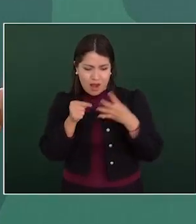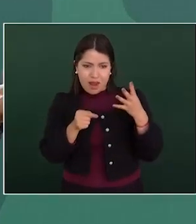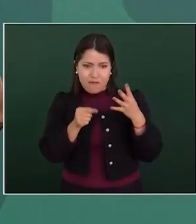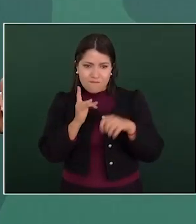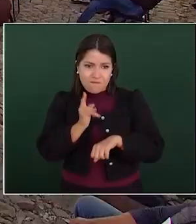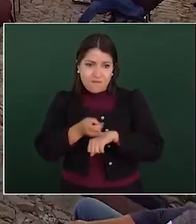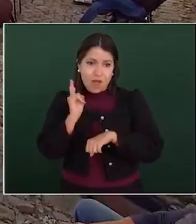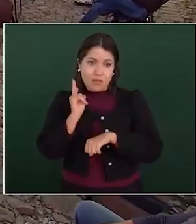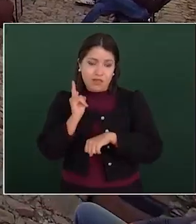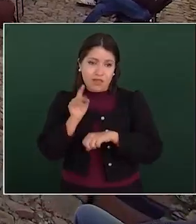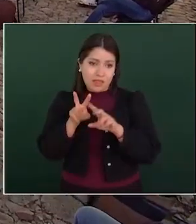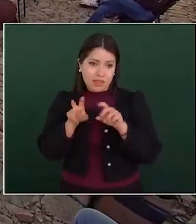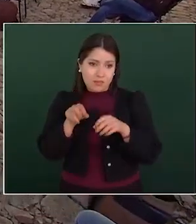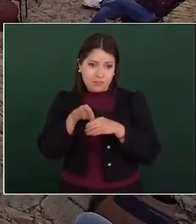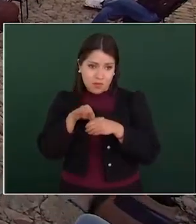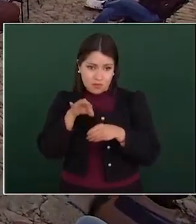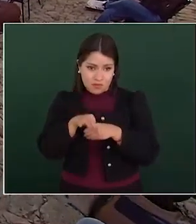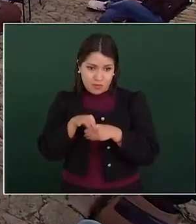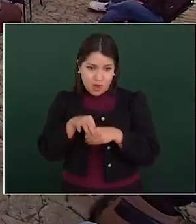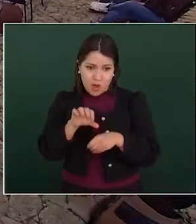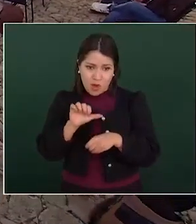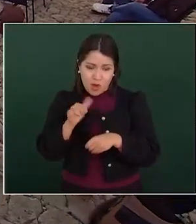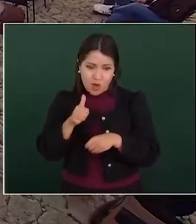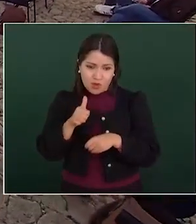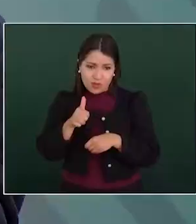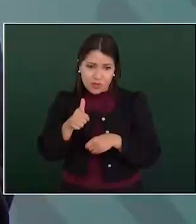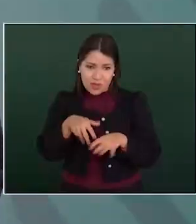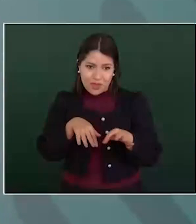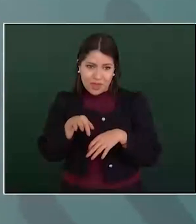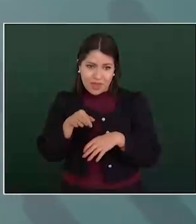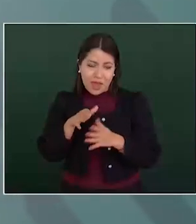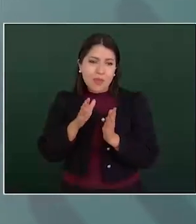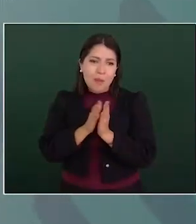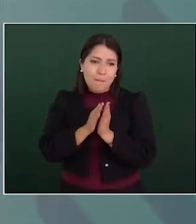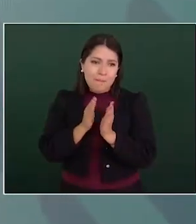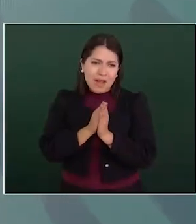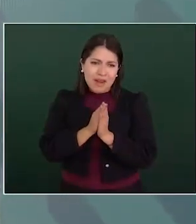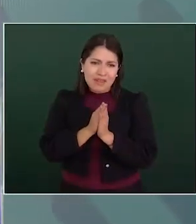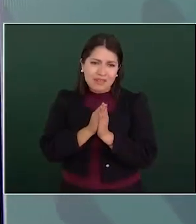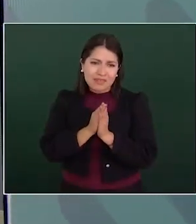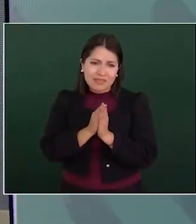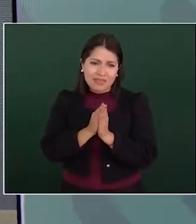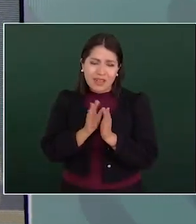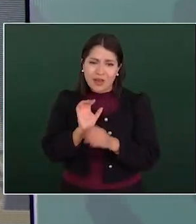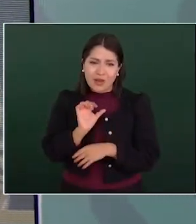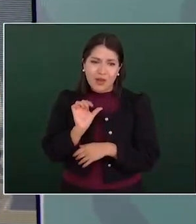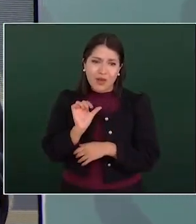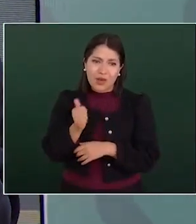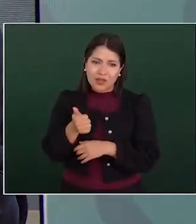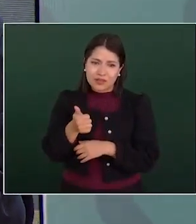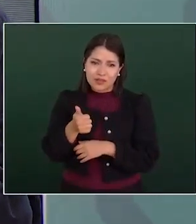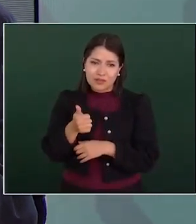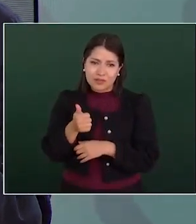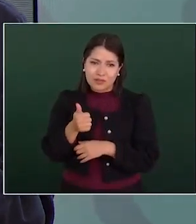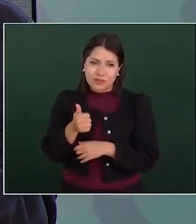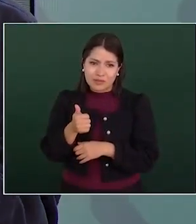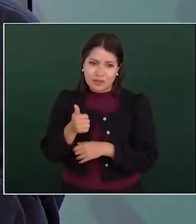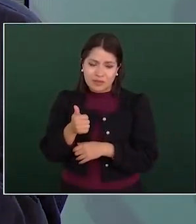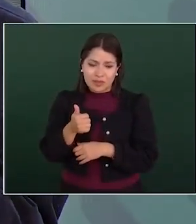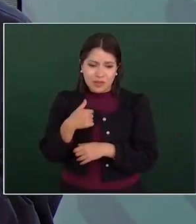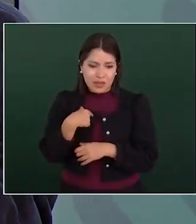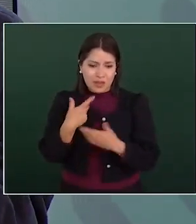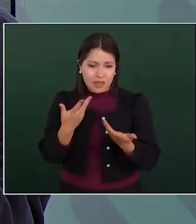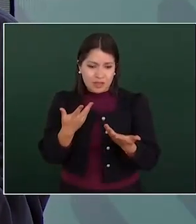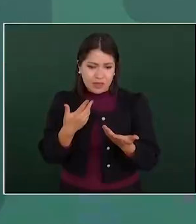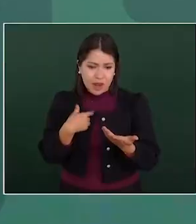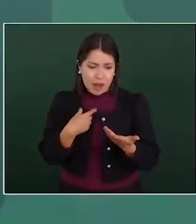Desde luego, la operación Tamal, ¿sí? El destape, el dedazo,